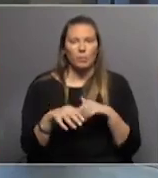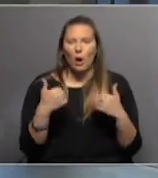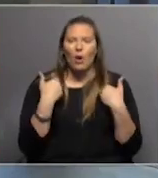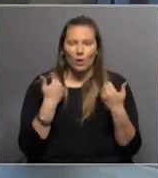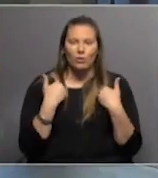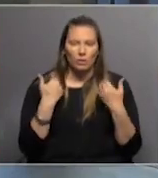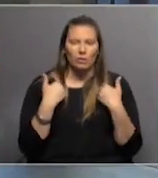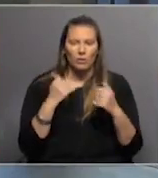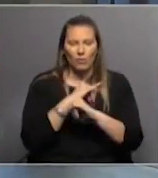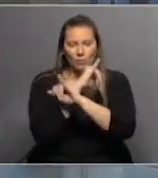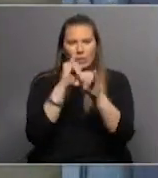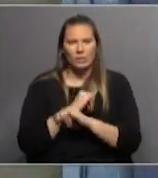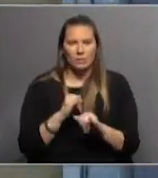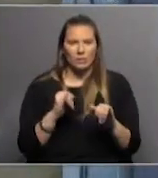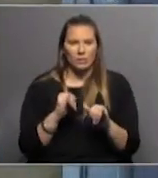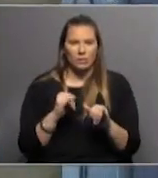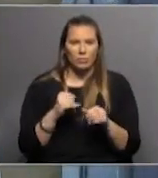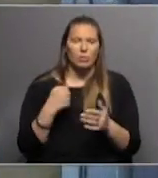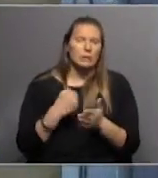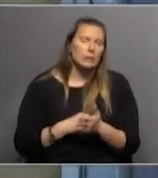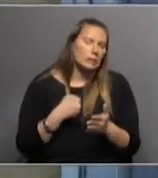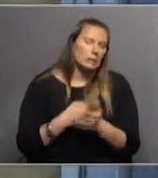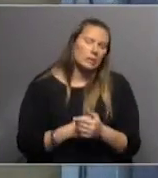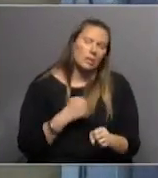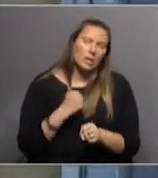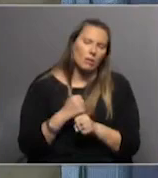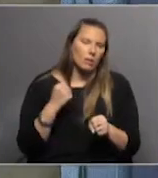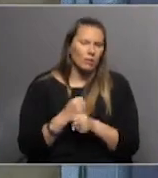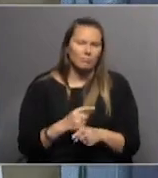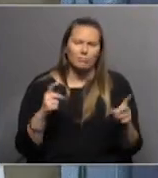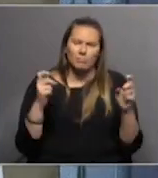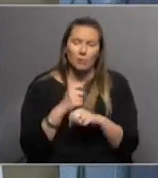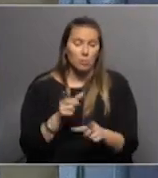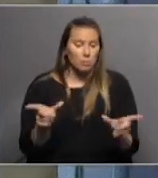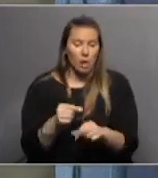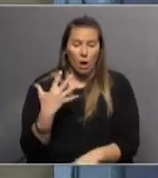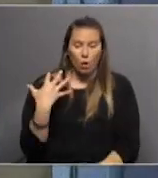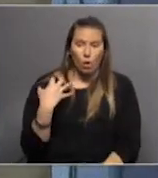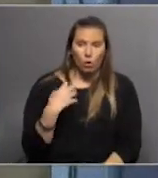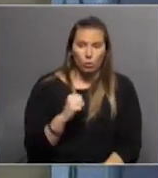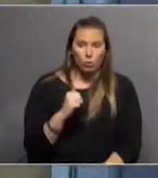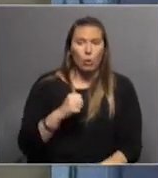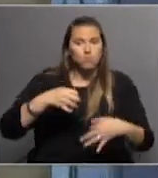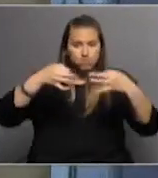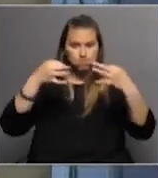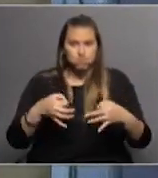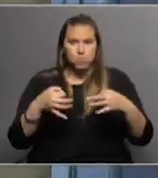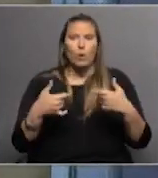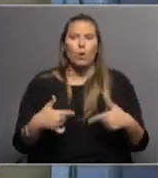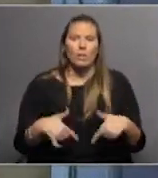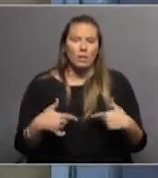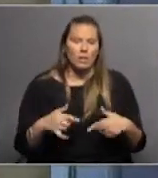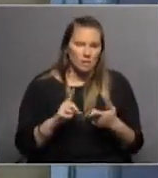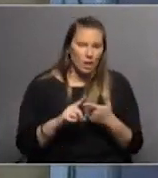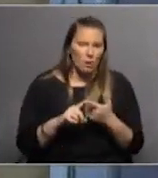contentos, estamos felices. Fue un arduo trabajo. A fin de agosto concretamos con la Intendencia